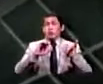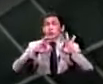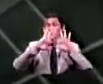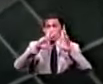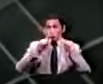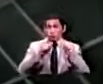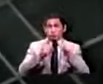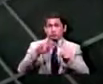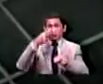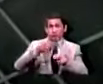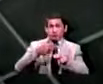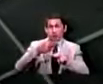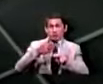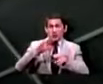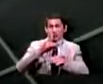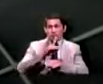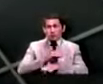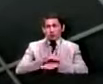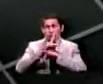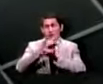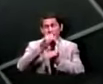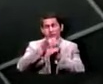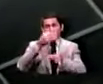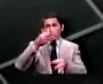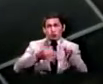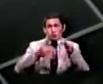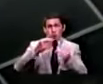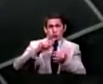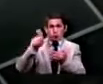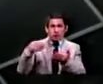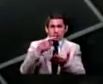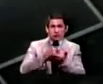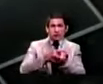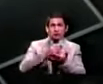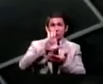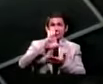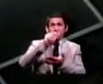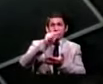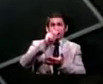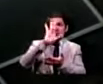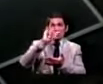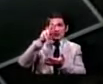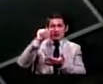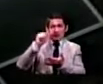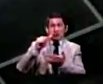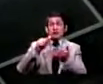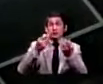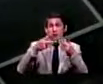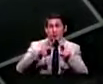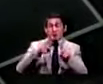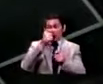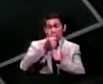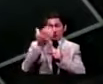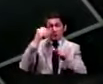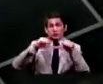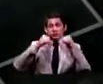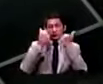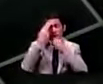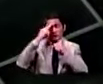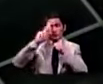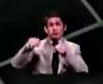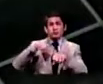Judicatura del Guayas. Tatiana B., exasesora parlamentaria de Pablo M. en la Comisión de Fiscalización de la Asamblea. Rubén